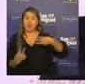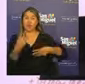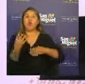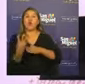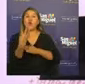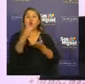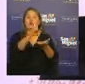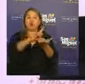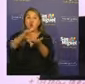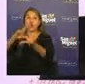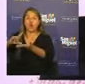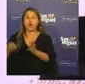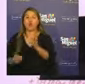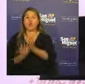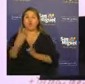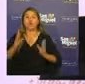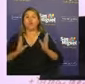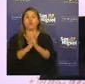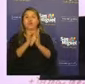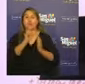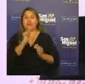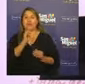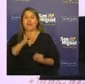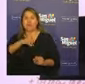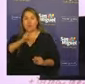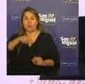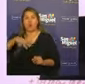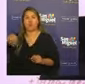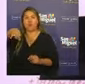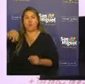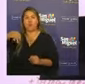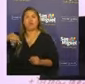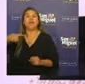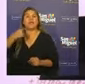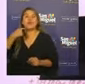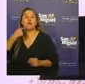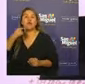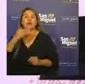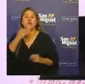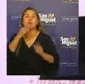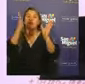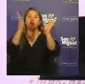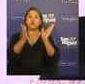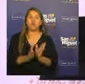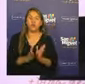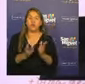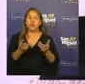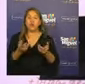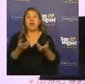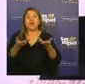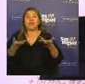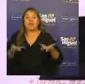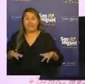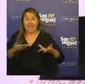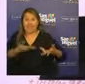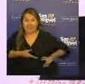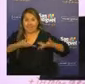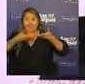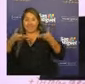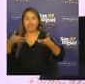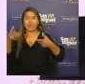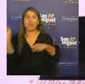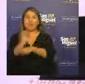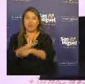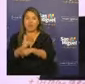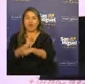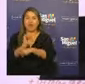de la PDI: San Ramón, Pudahuel, Quilicura y Huechuraba. Y además le acabamos de entregar, aparte de los vehículos